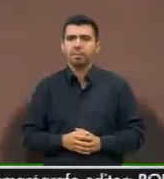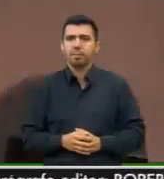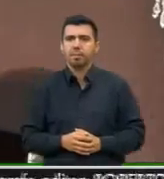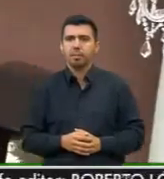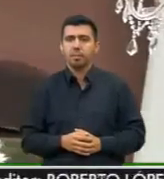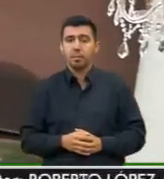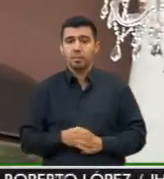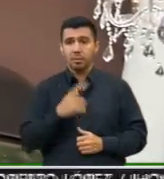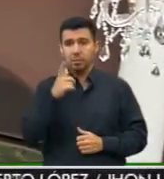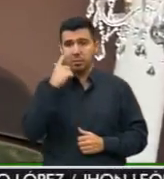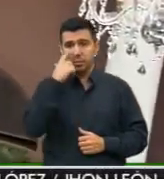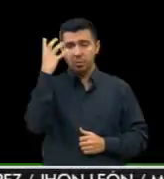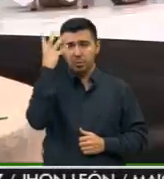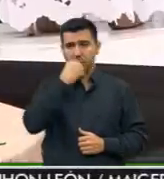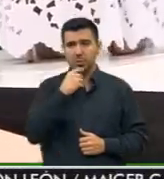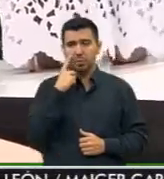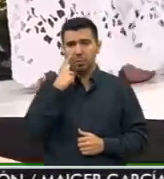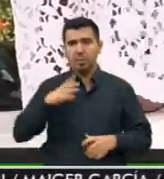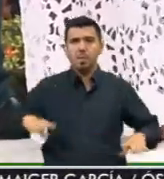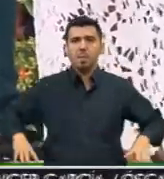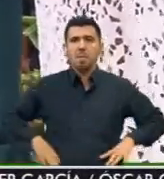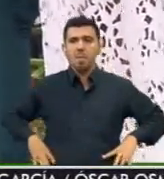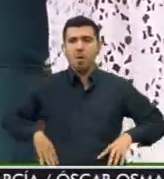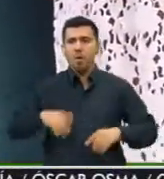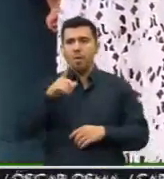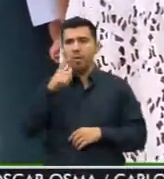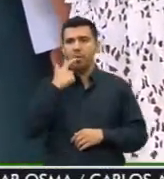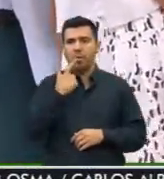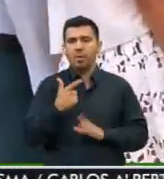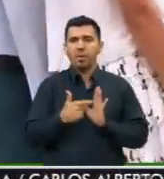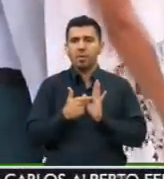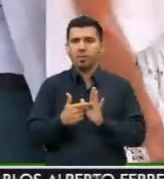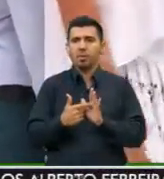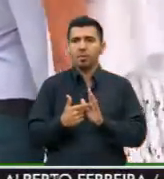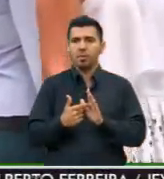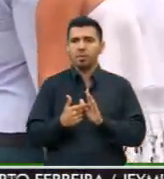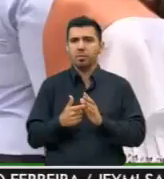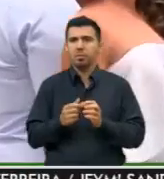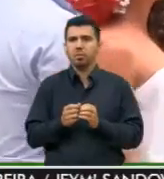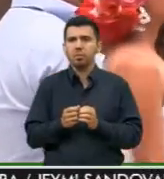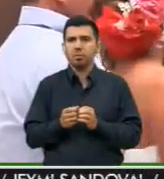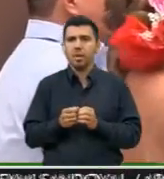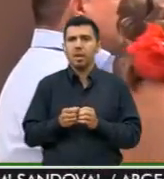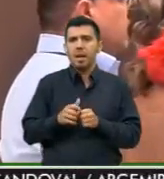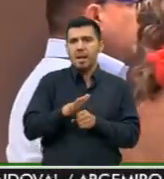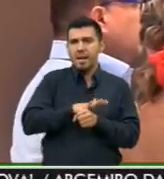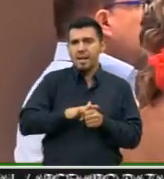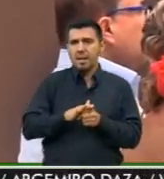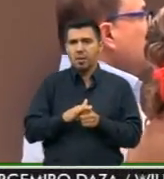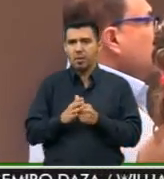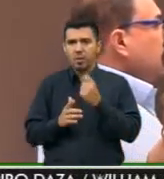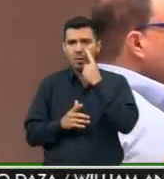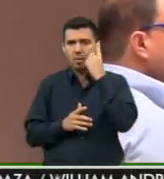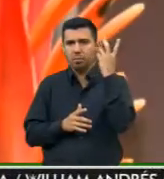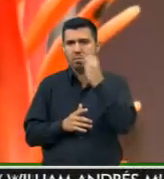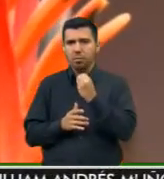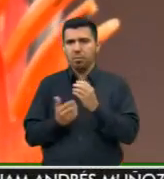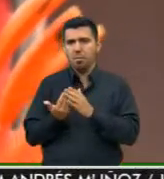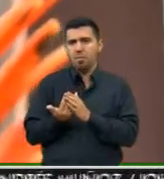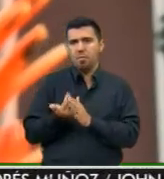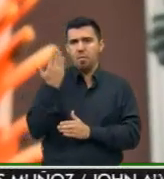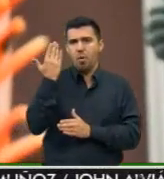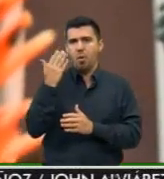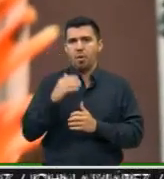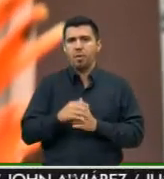en tres modelos se realizó la presentación oficial del evento más destacado de la belleza regional moda con un propósito y que